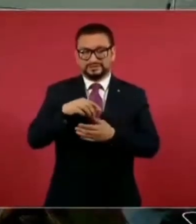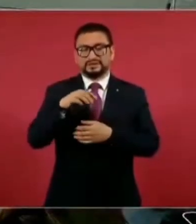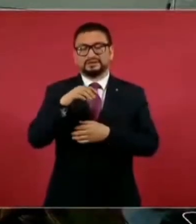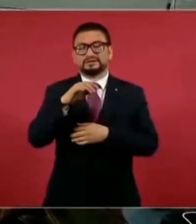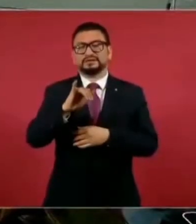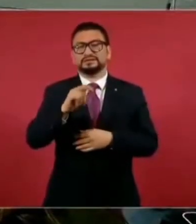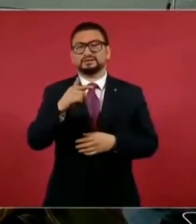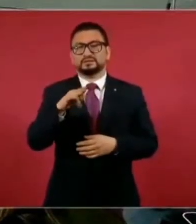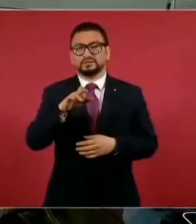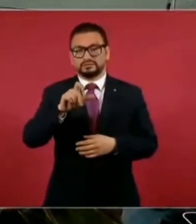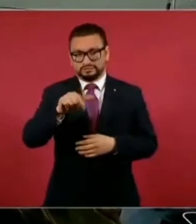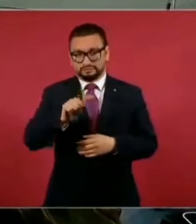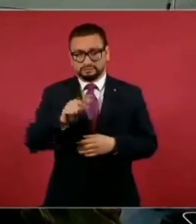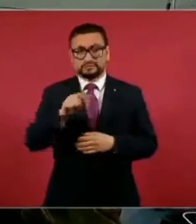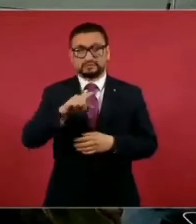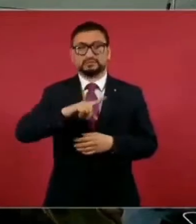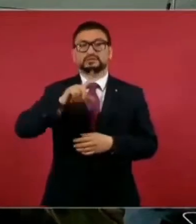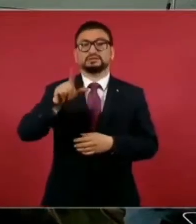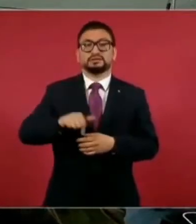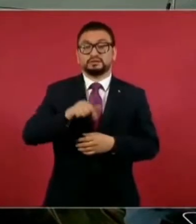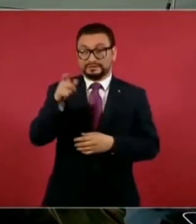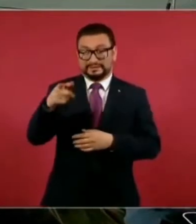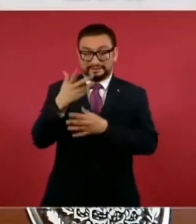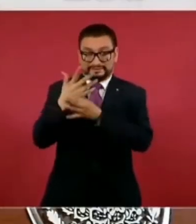y que a partir de ese dicho